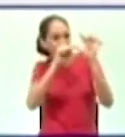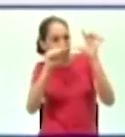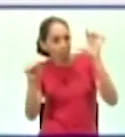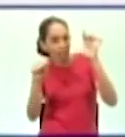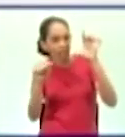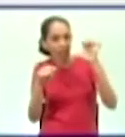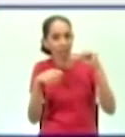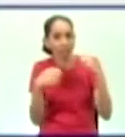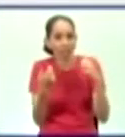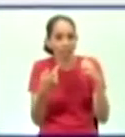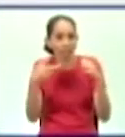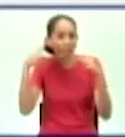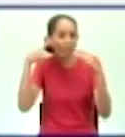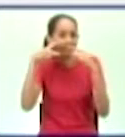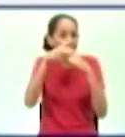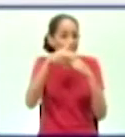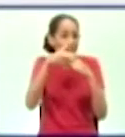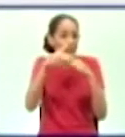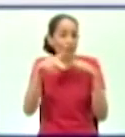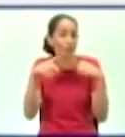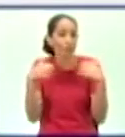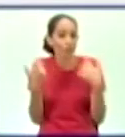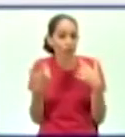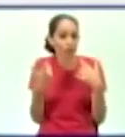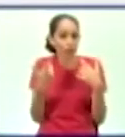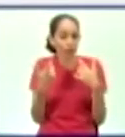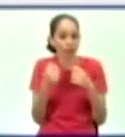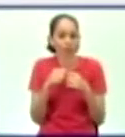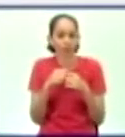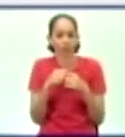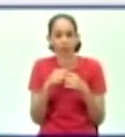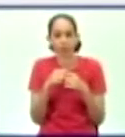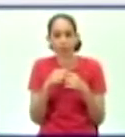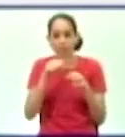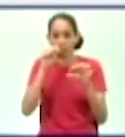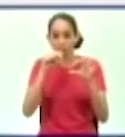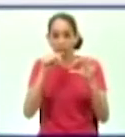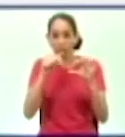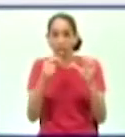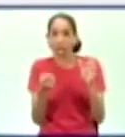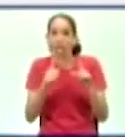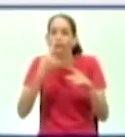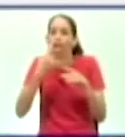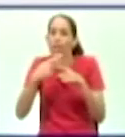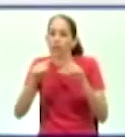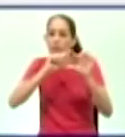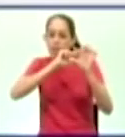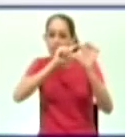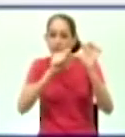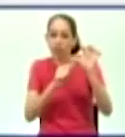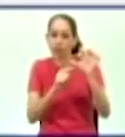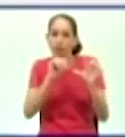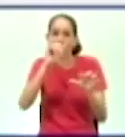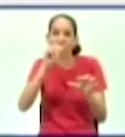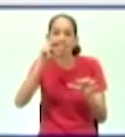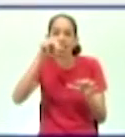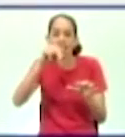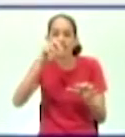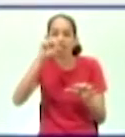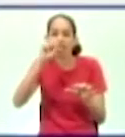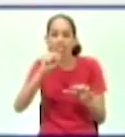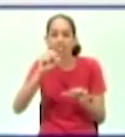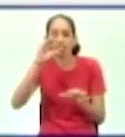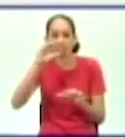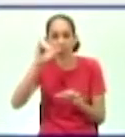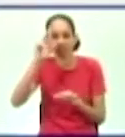que cortan en otros 2 puntos a dicha circunferencia. El ángulo inscrito, sí, aquel que tiene su vértice en